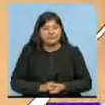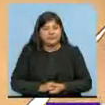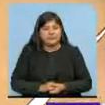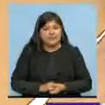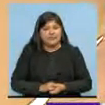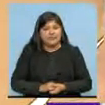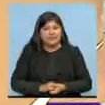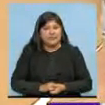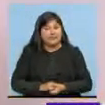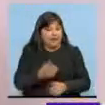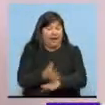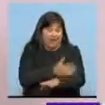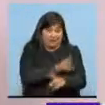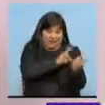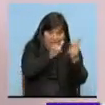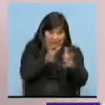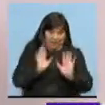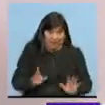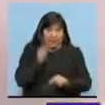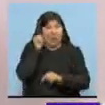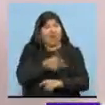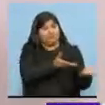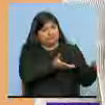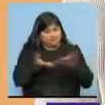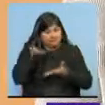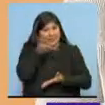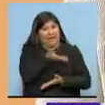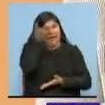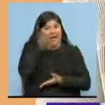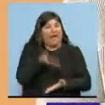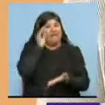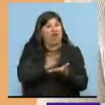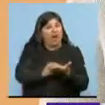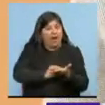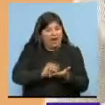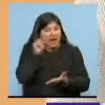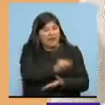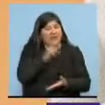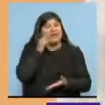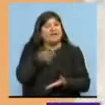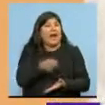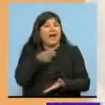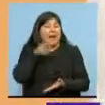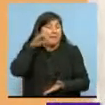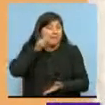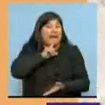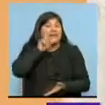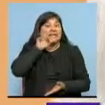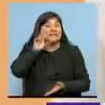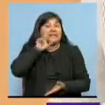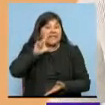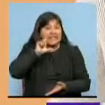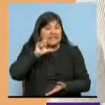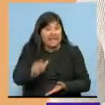como lo habíamos anticipado con nosotros la doctora patricia a tavera le hemos invitado para que nos